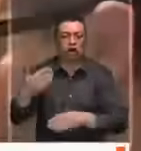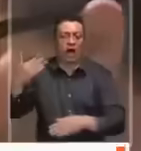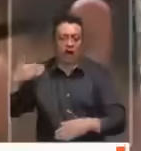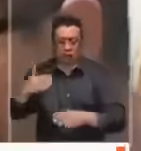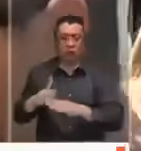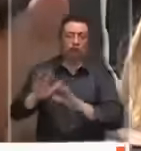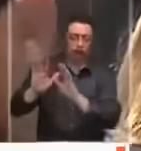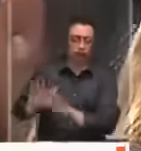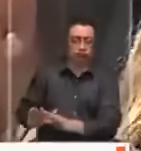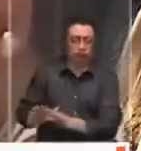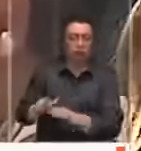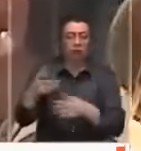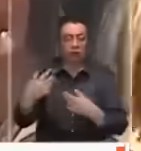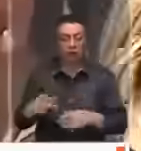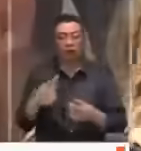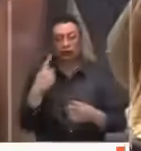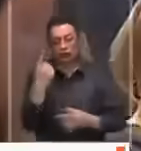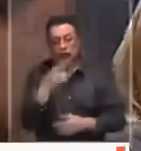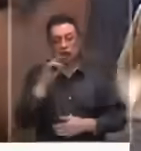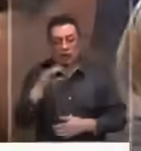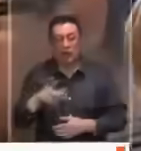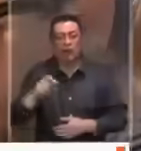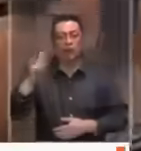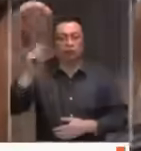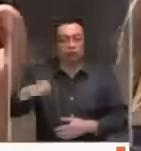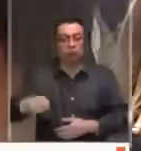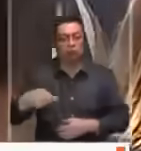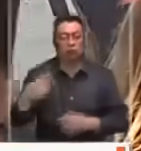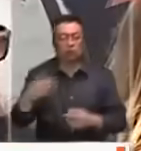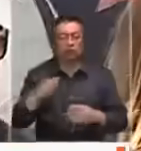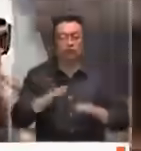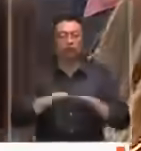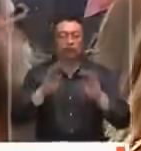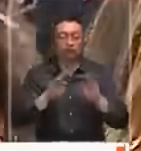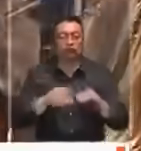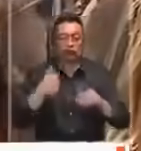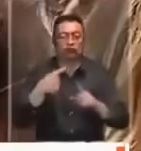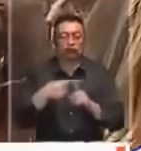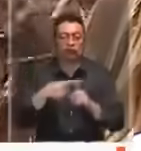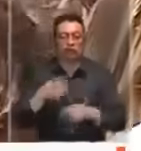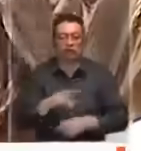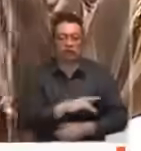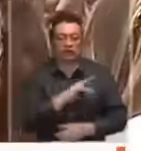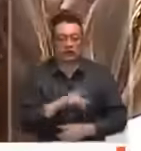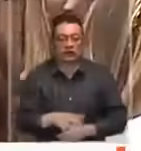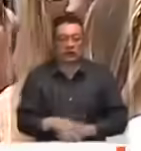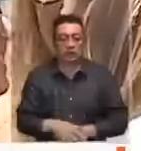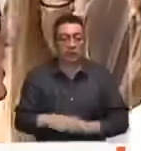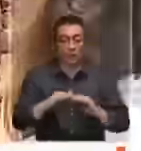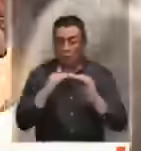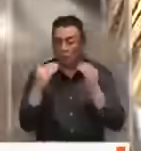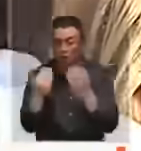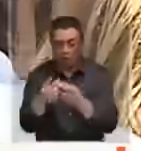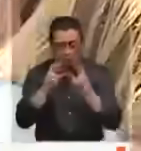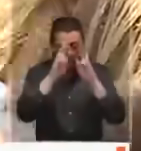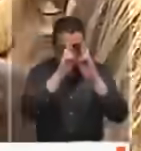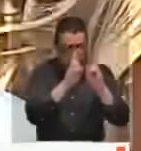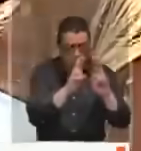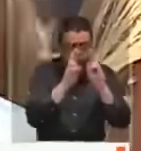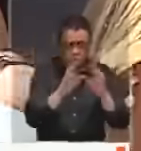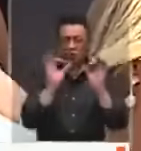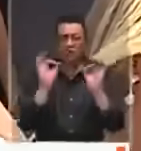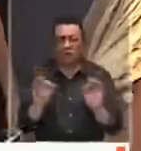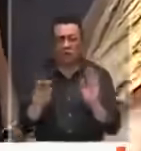con los términos que ya sabemos, un fallo que fue bastante favorable a nuestro país. muy respetuoso, muy protocolar,